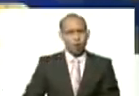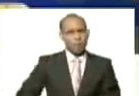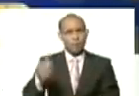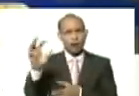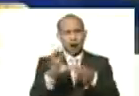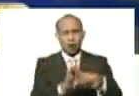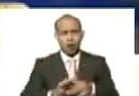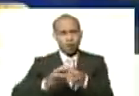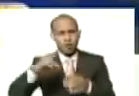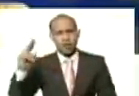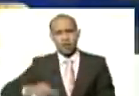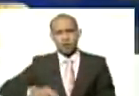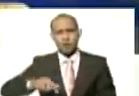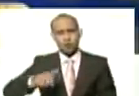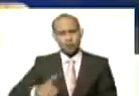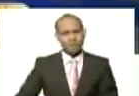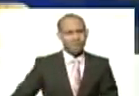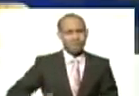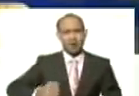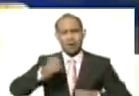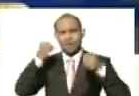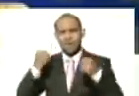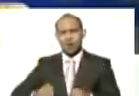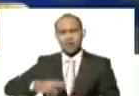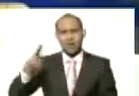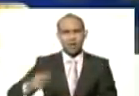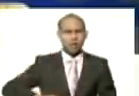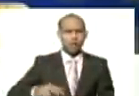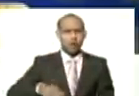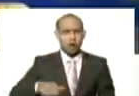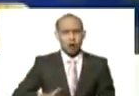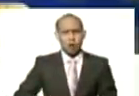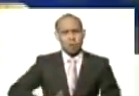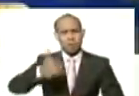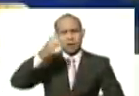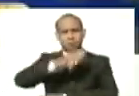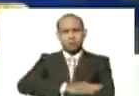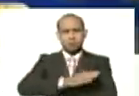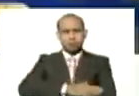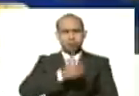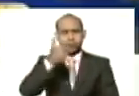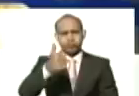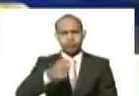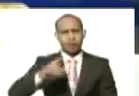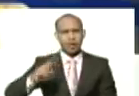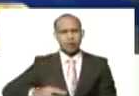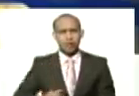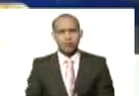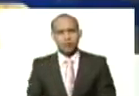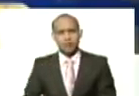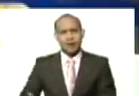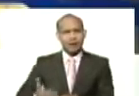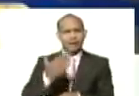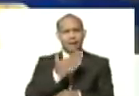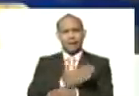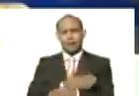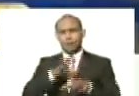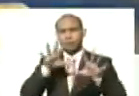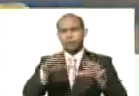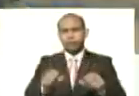nunca, hoy más combatiente que nunca, hoy más disciplinada que nunca, hoy más antiimperialista que